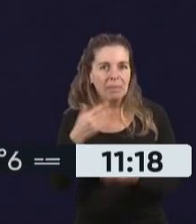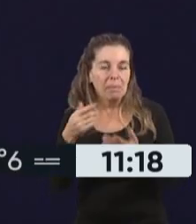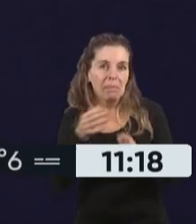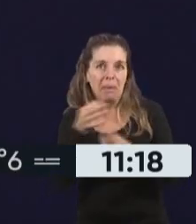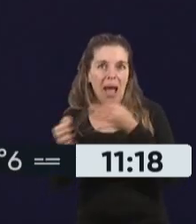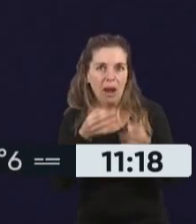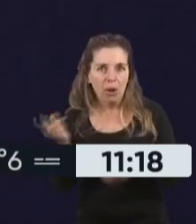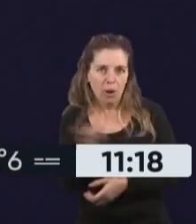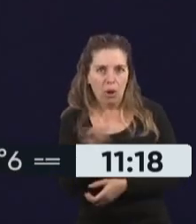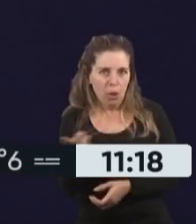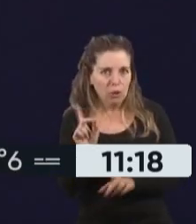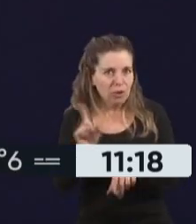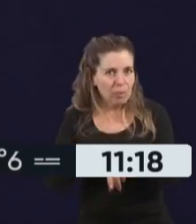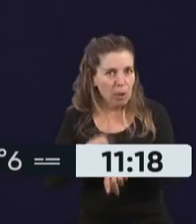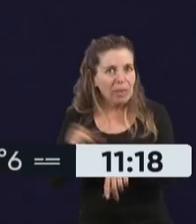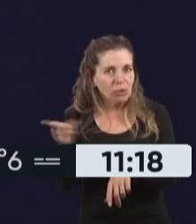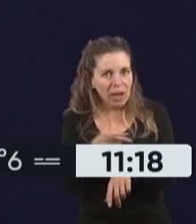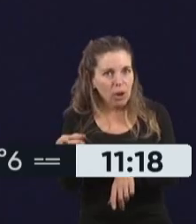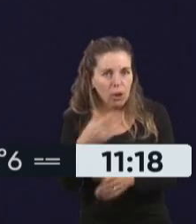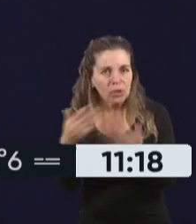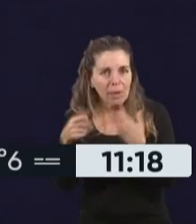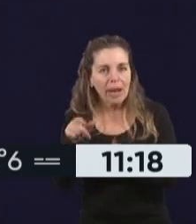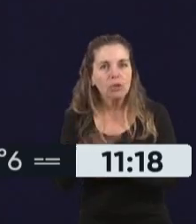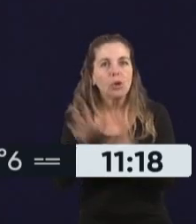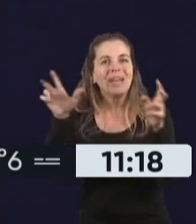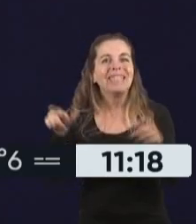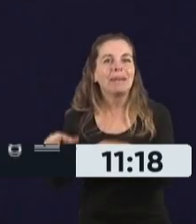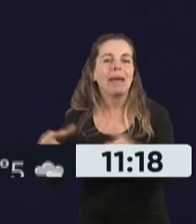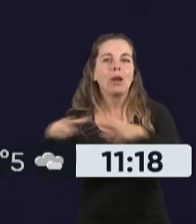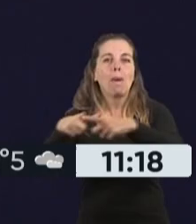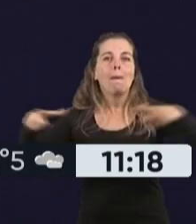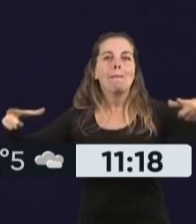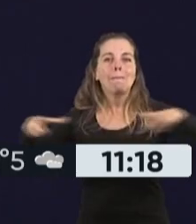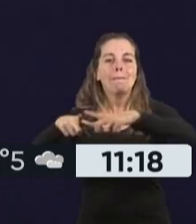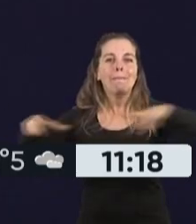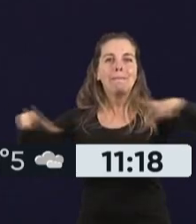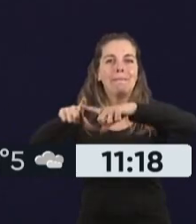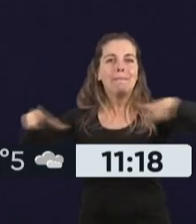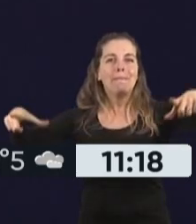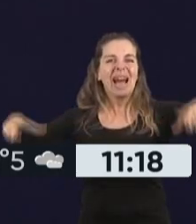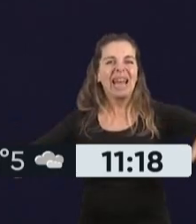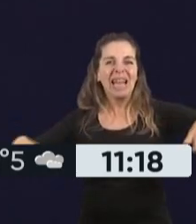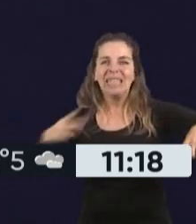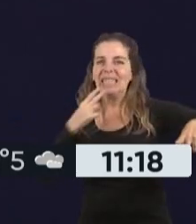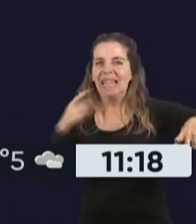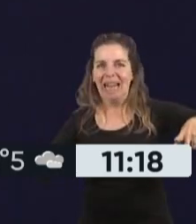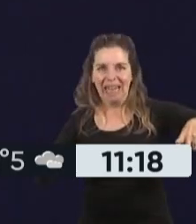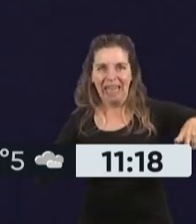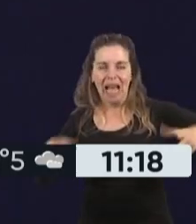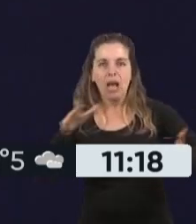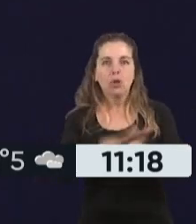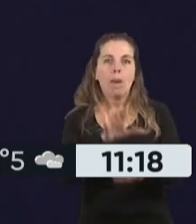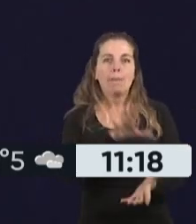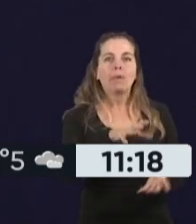pero ciertamente en ese momento le hace el planteo el presidente de Chile sobre la diferencia que habría con respecto a los paneles.